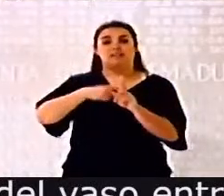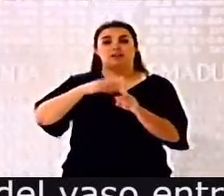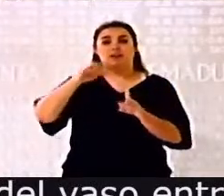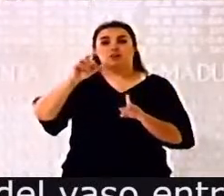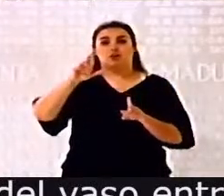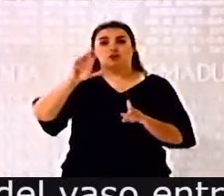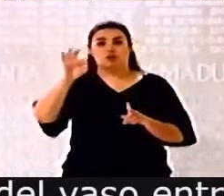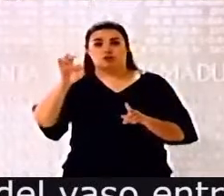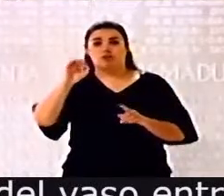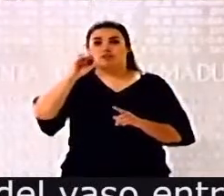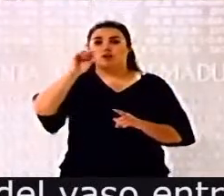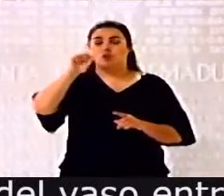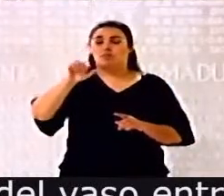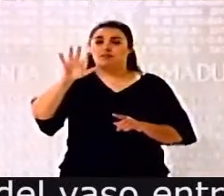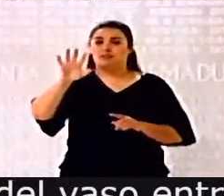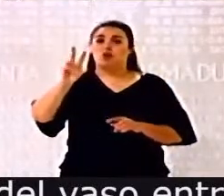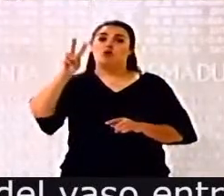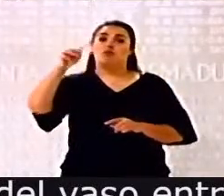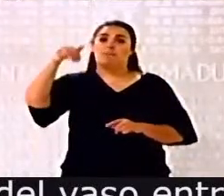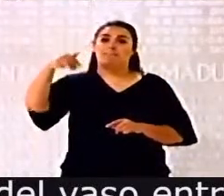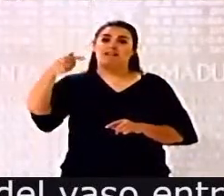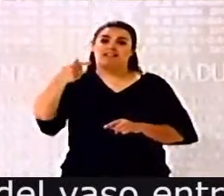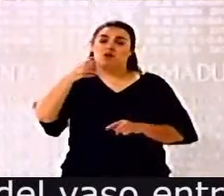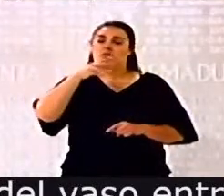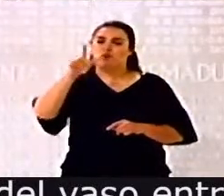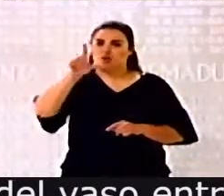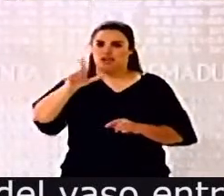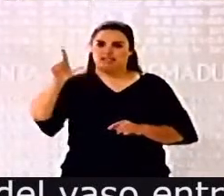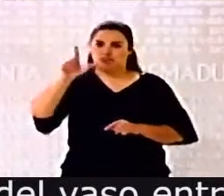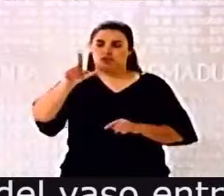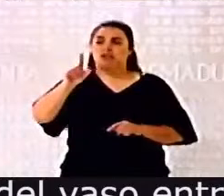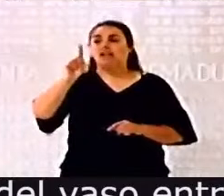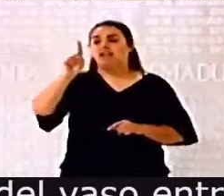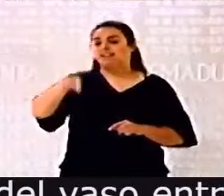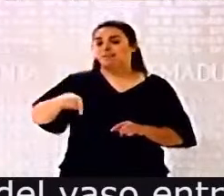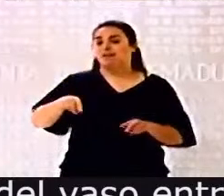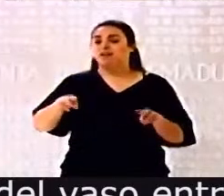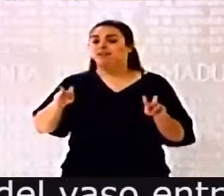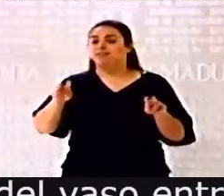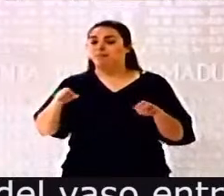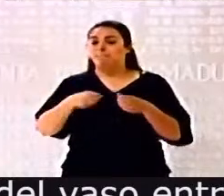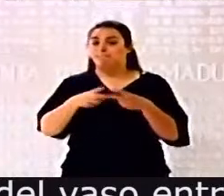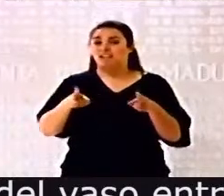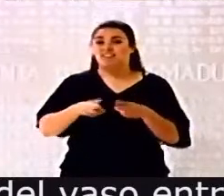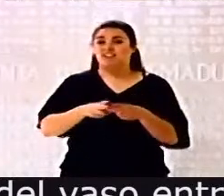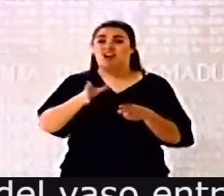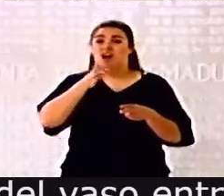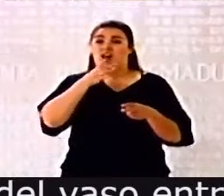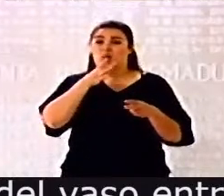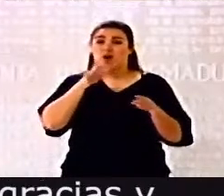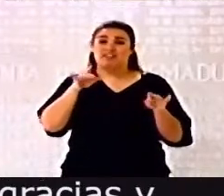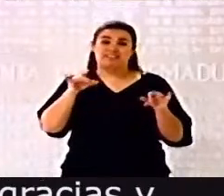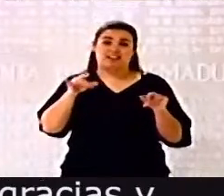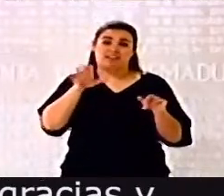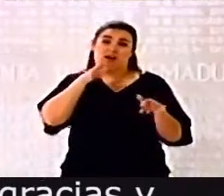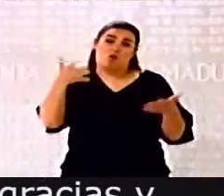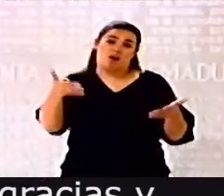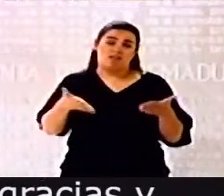entre 0,5 y 2 miligramos por litro, y en el caso de las piscinas estas de agua salada que